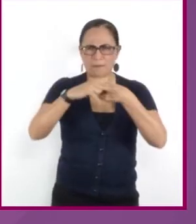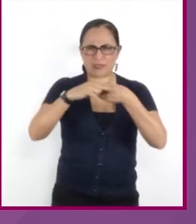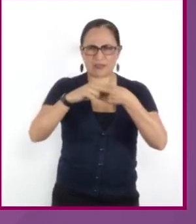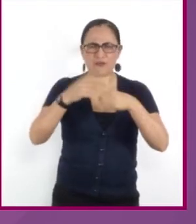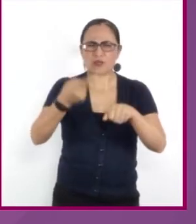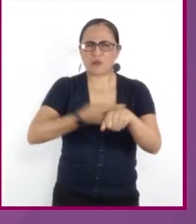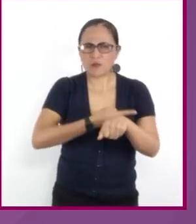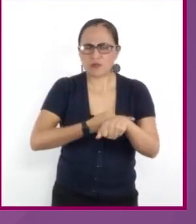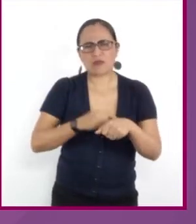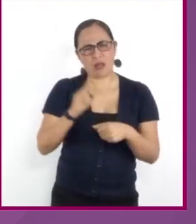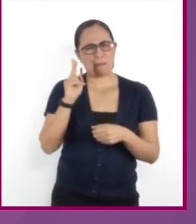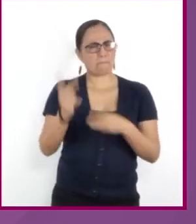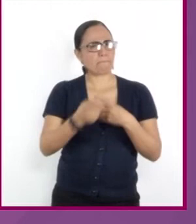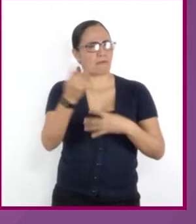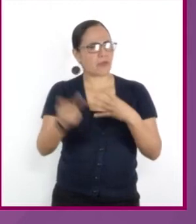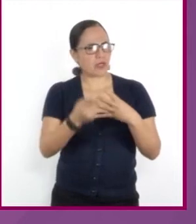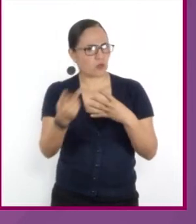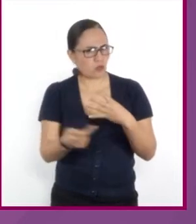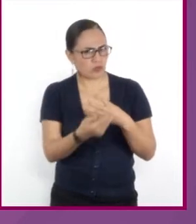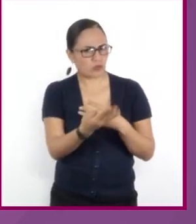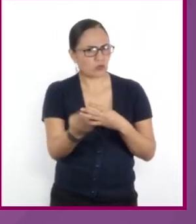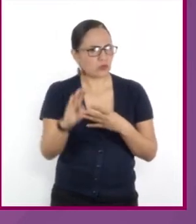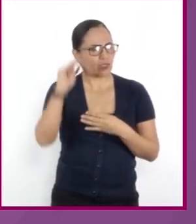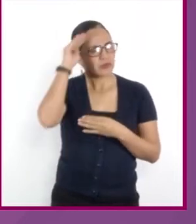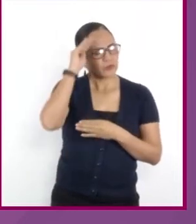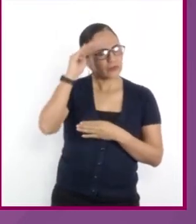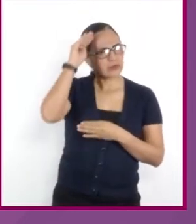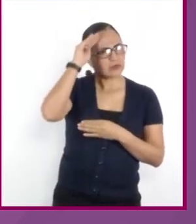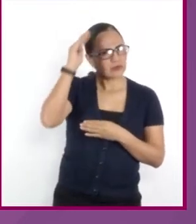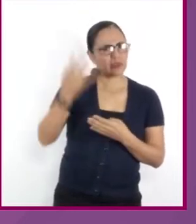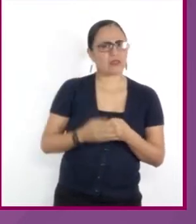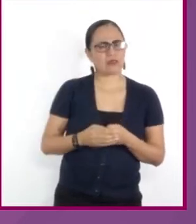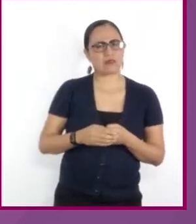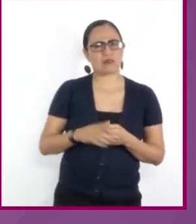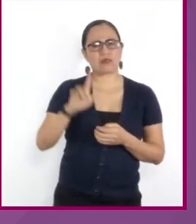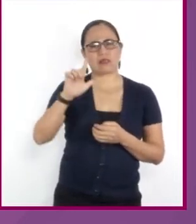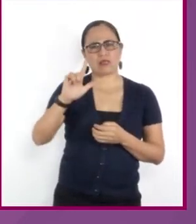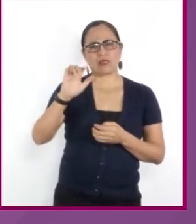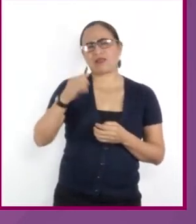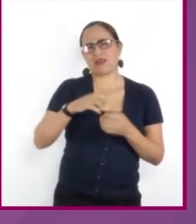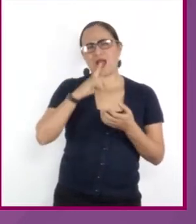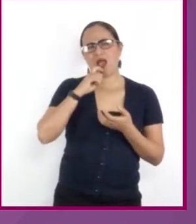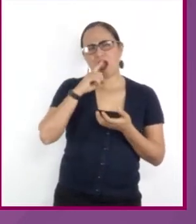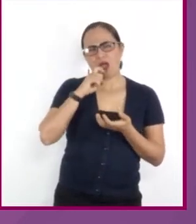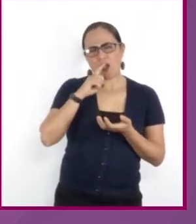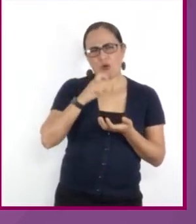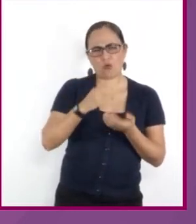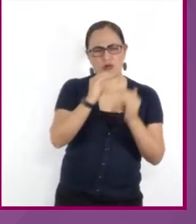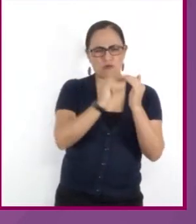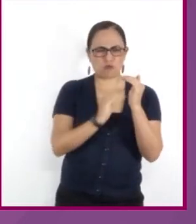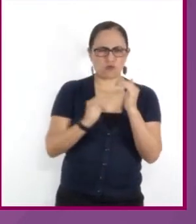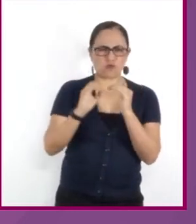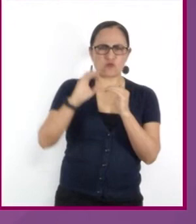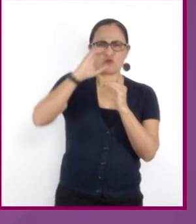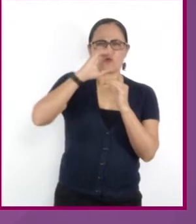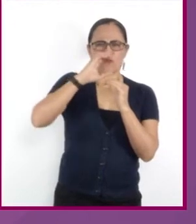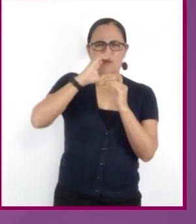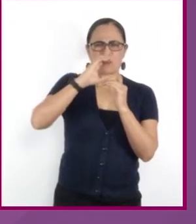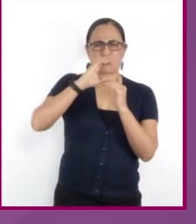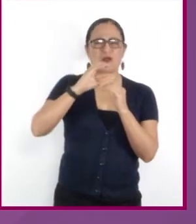siguientes preguntas guía para reflexionar. ¿Qué líquido se posicionará en la parte superior de la